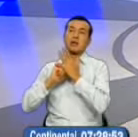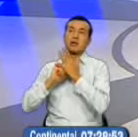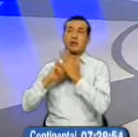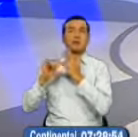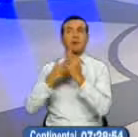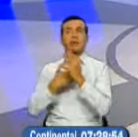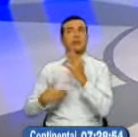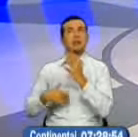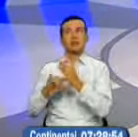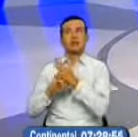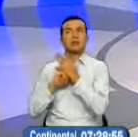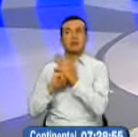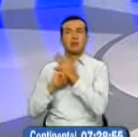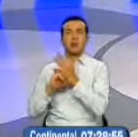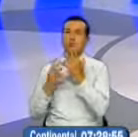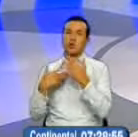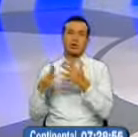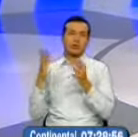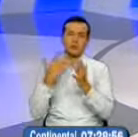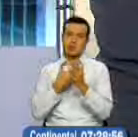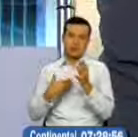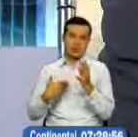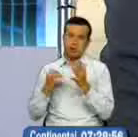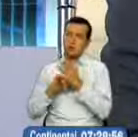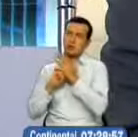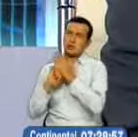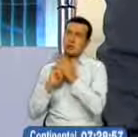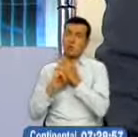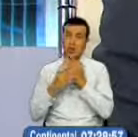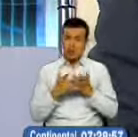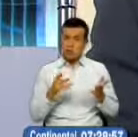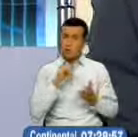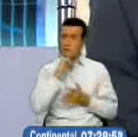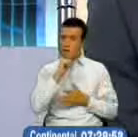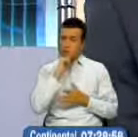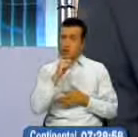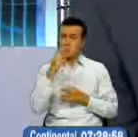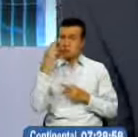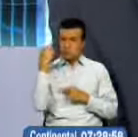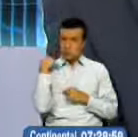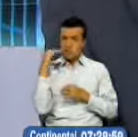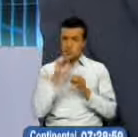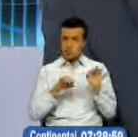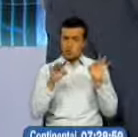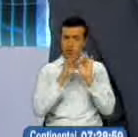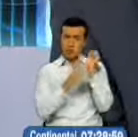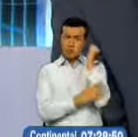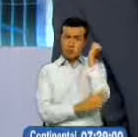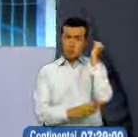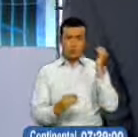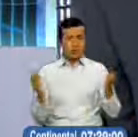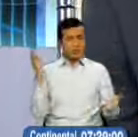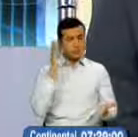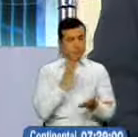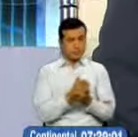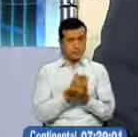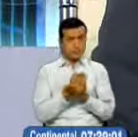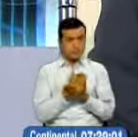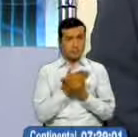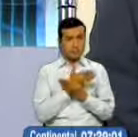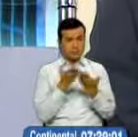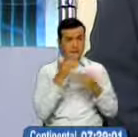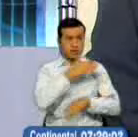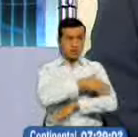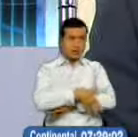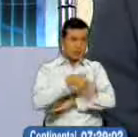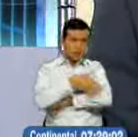centrales, independientemente de cuál sea este gobierno. Ahí no tenemos una tarea pendiente casualmente para erradicar la pobreza de forma estructural, en lo que hablaste,